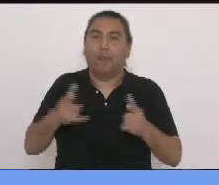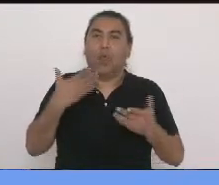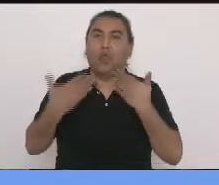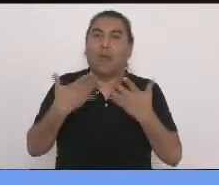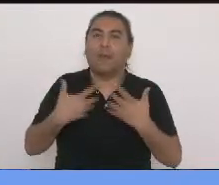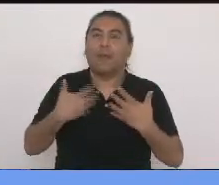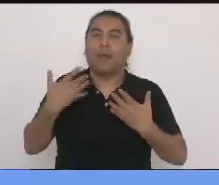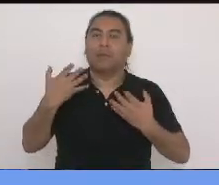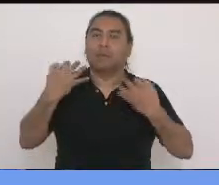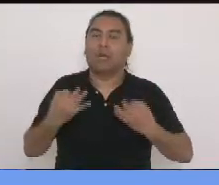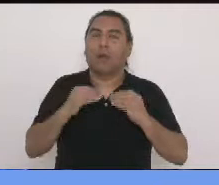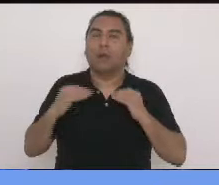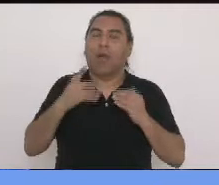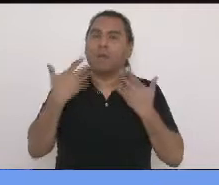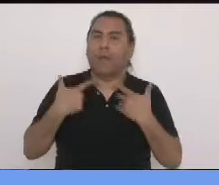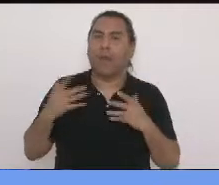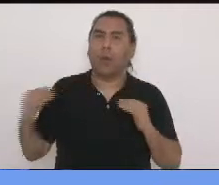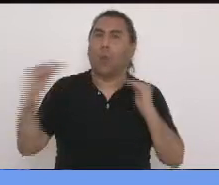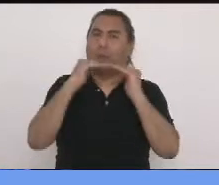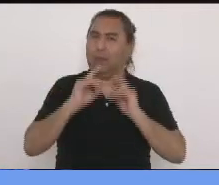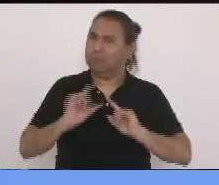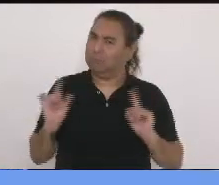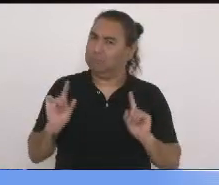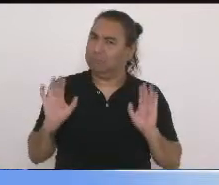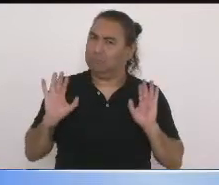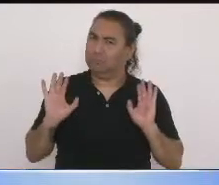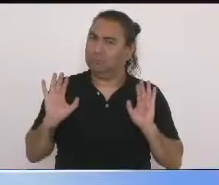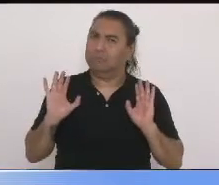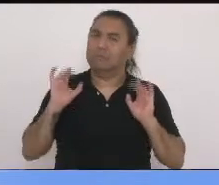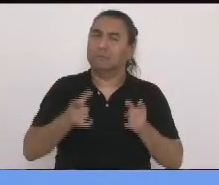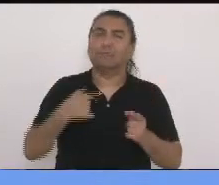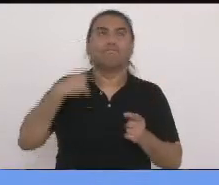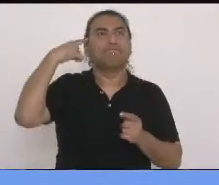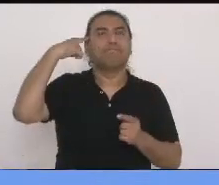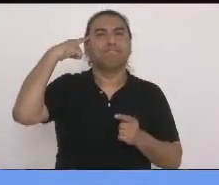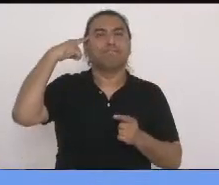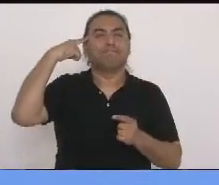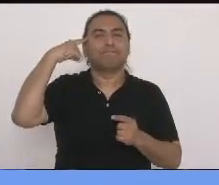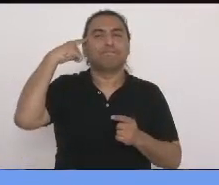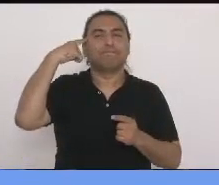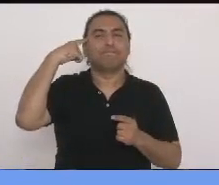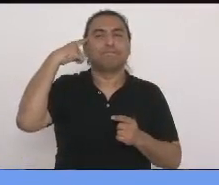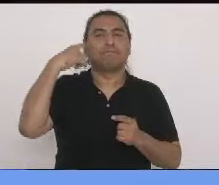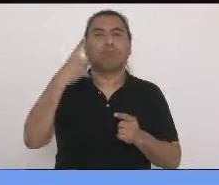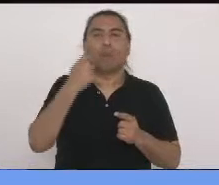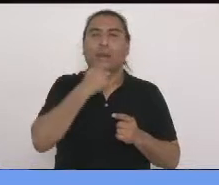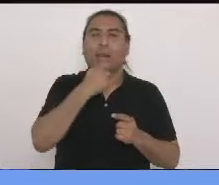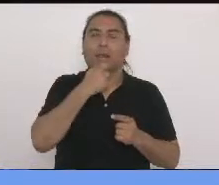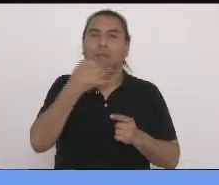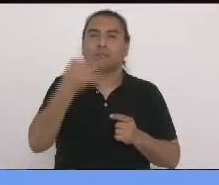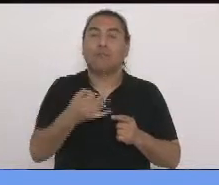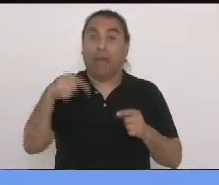no habla de igualdad de hecho se me ocurre un ejemplo concreto acá en el